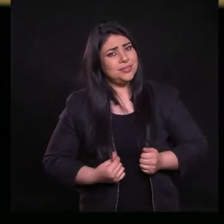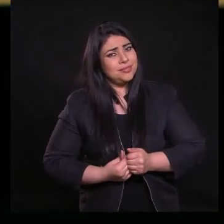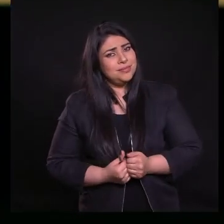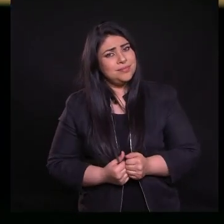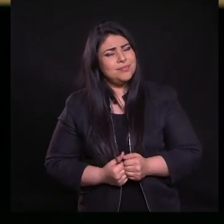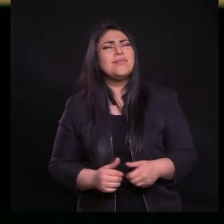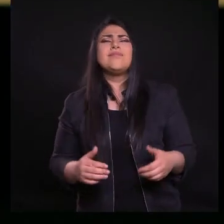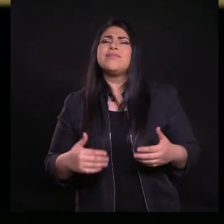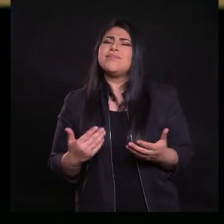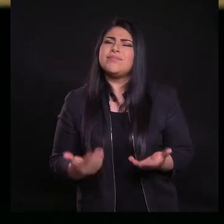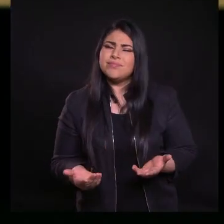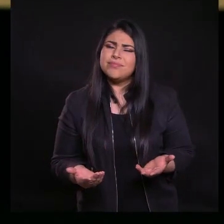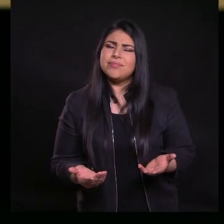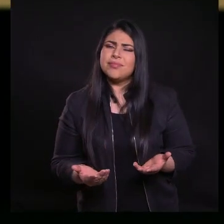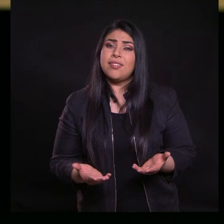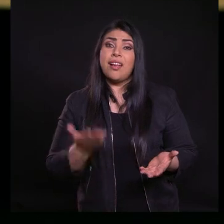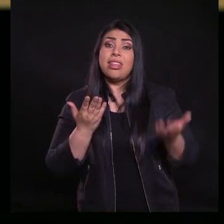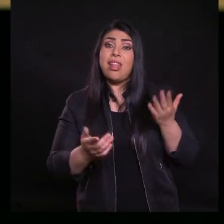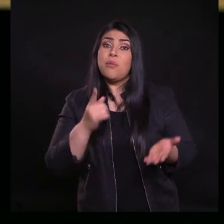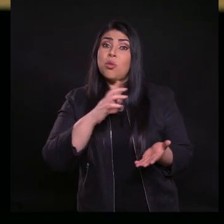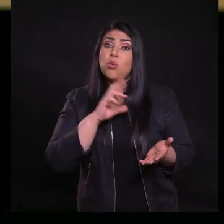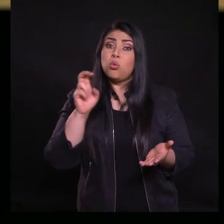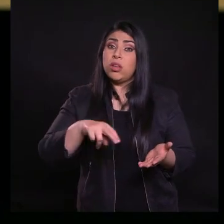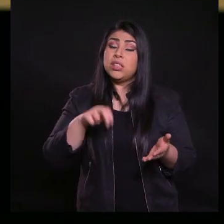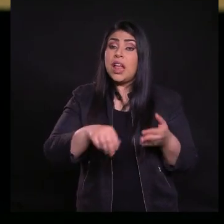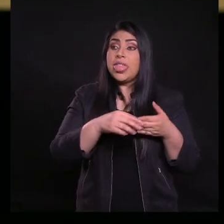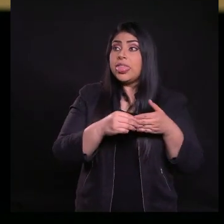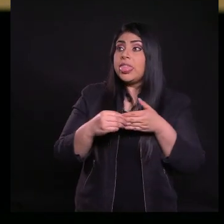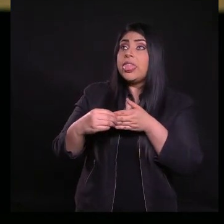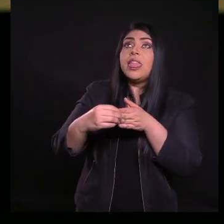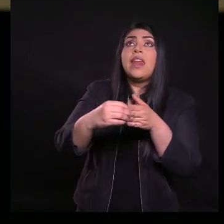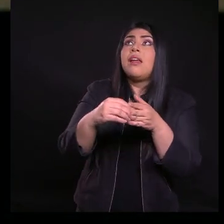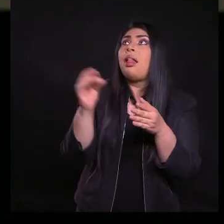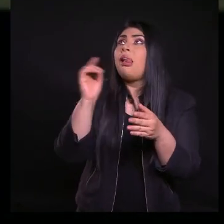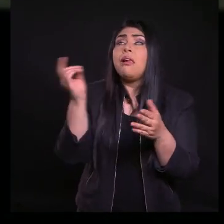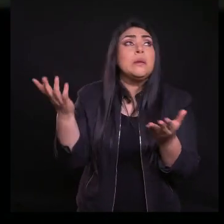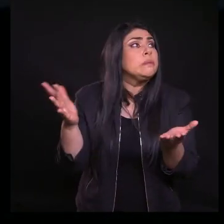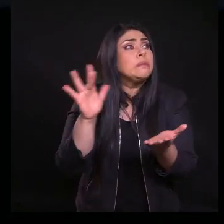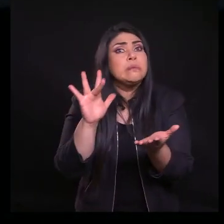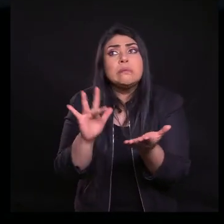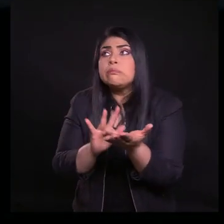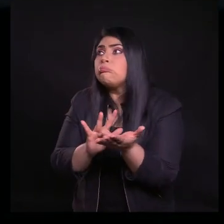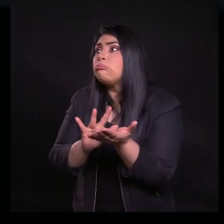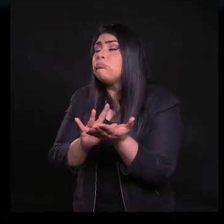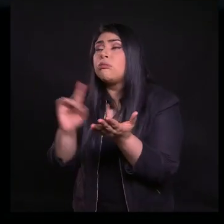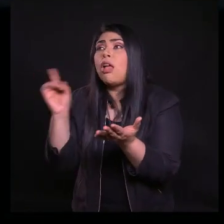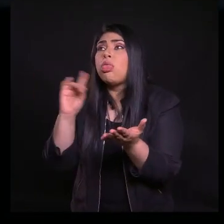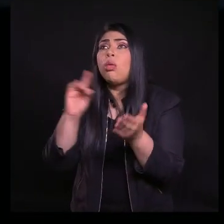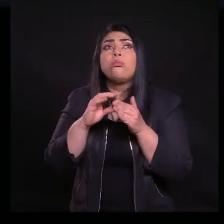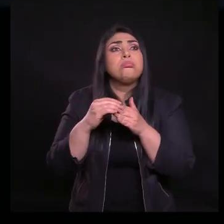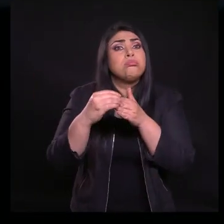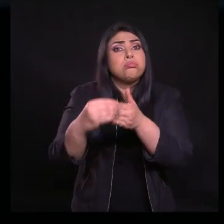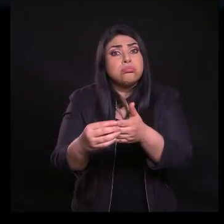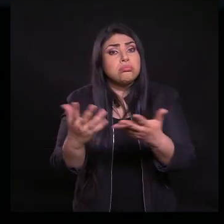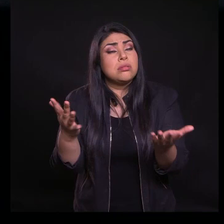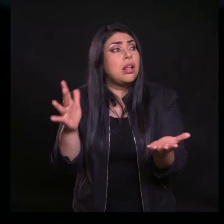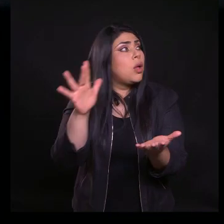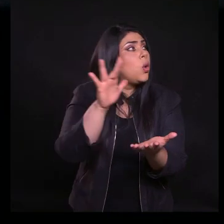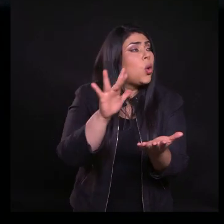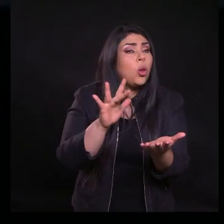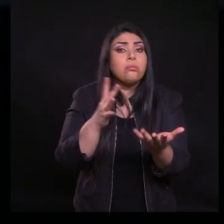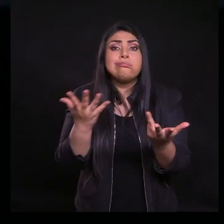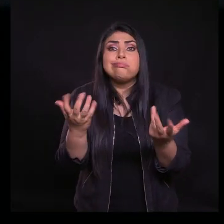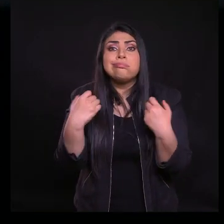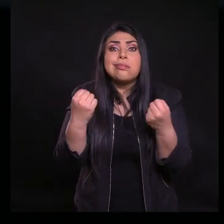qué pasa si necesitas dirección vaya que todos necesitamos dirección hacia dónde encaminarnos qué